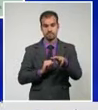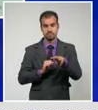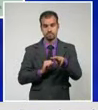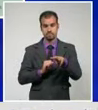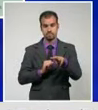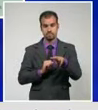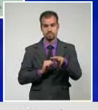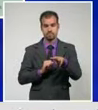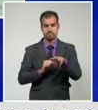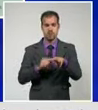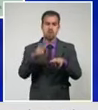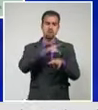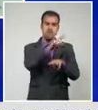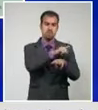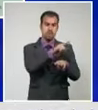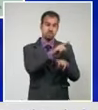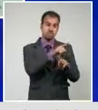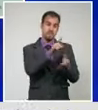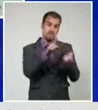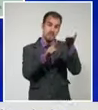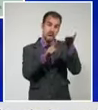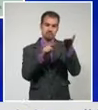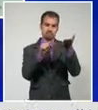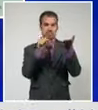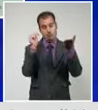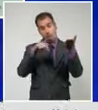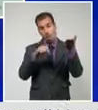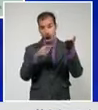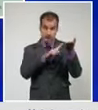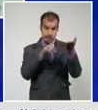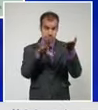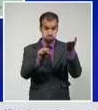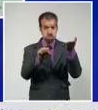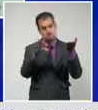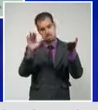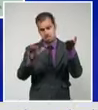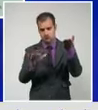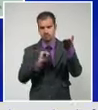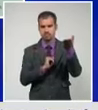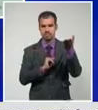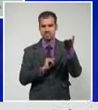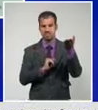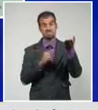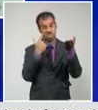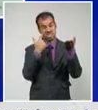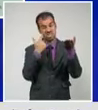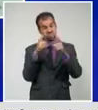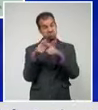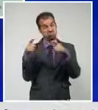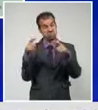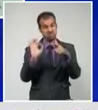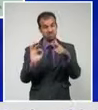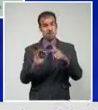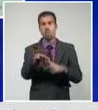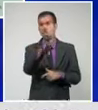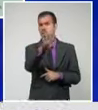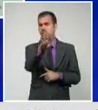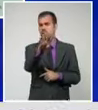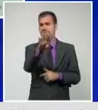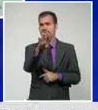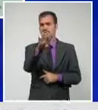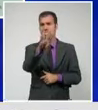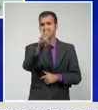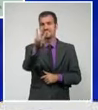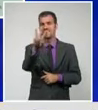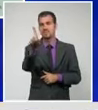que el día anterior, pero con una cifra muy elevada. 441 pacientes